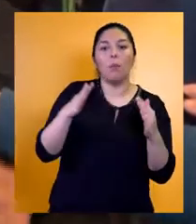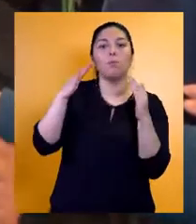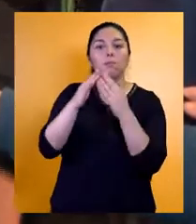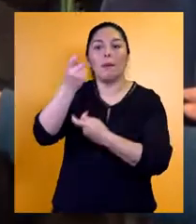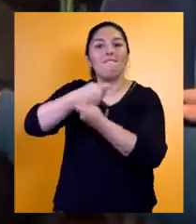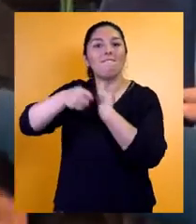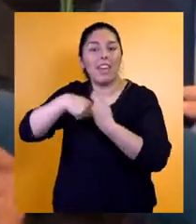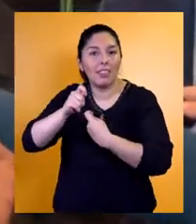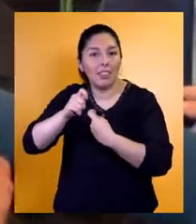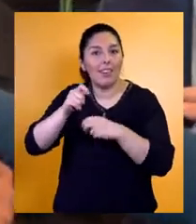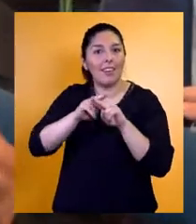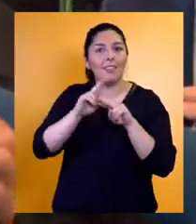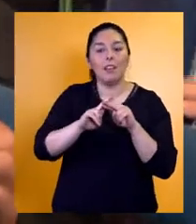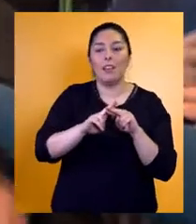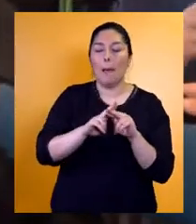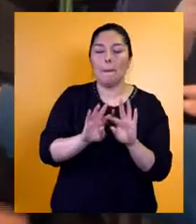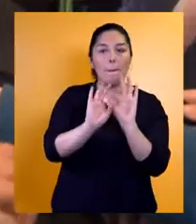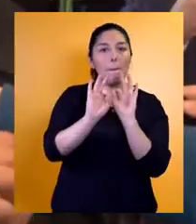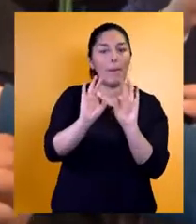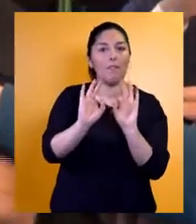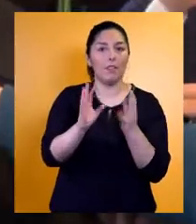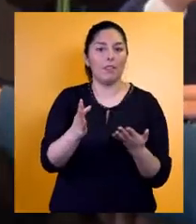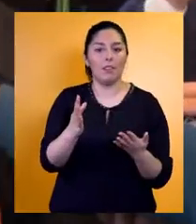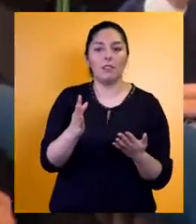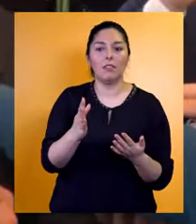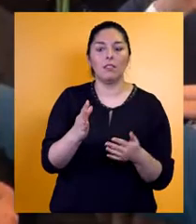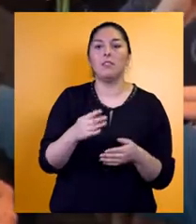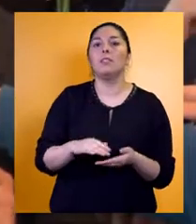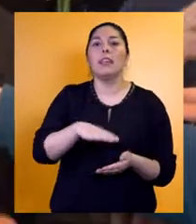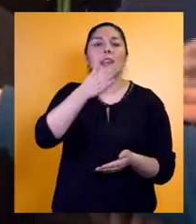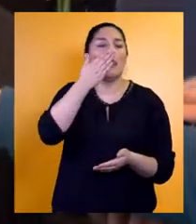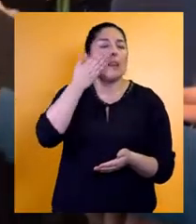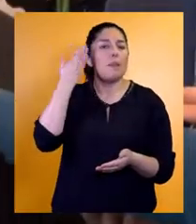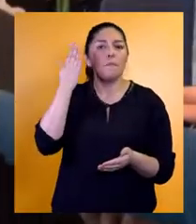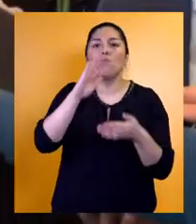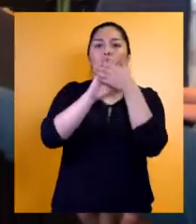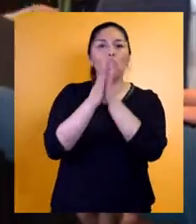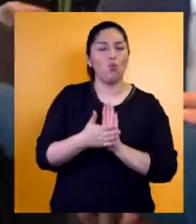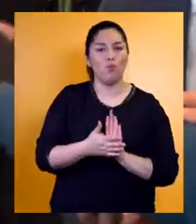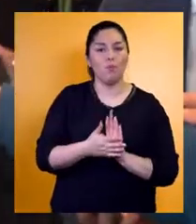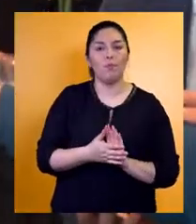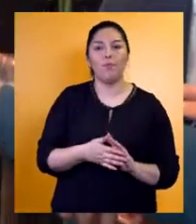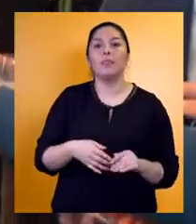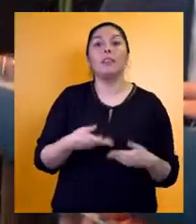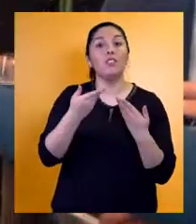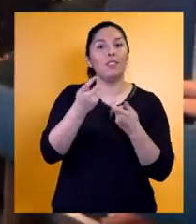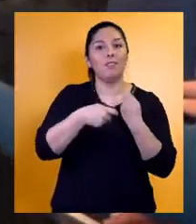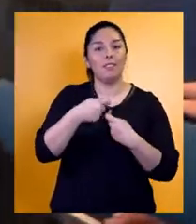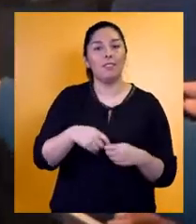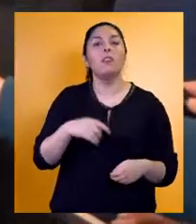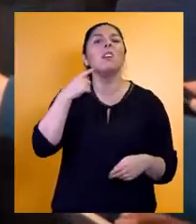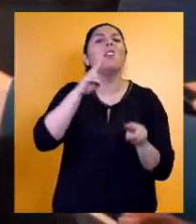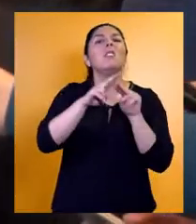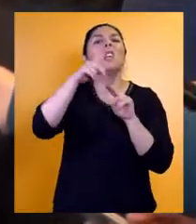denominación de origen, bajo una condición ideal, inocua y de alta productividad. ¿Cuál es el aporte en este sentido